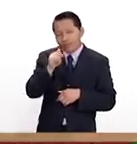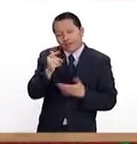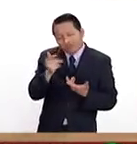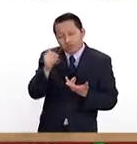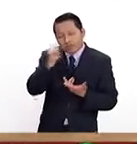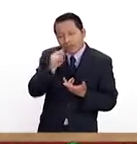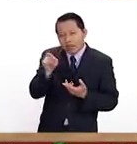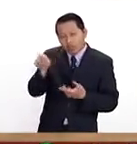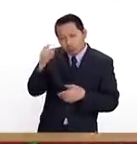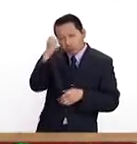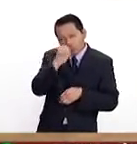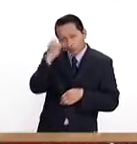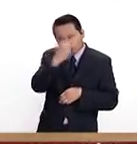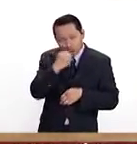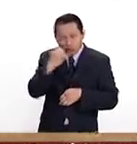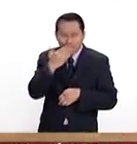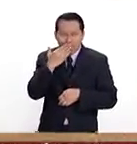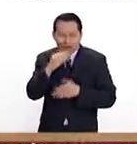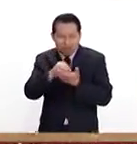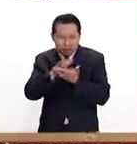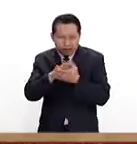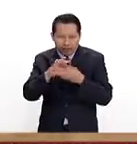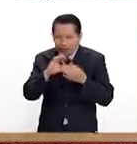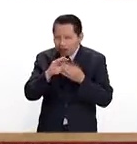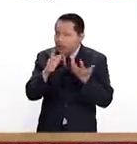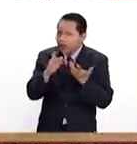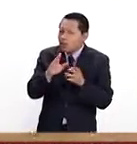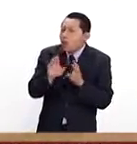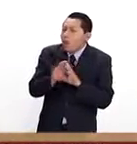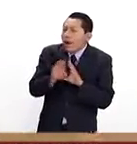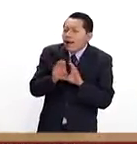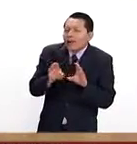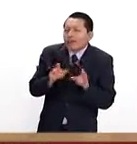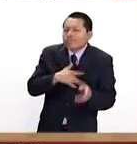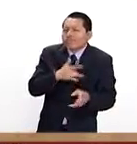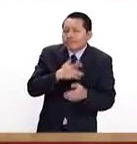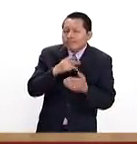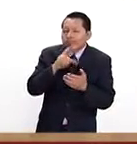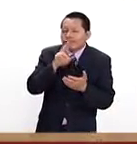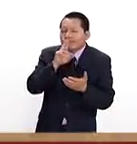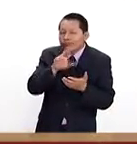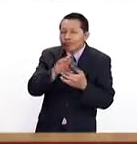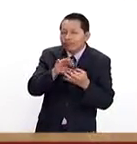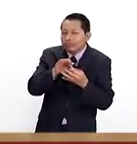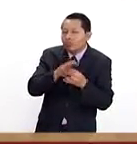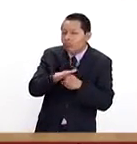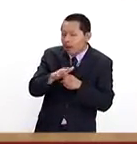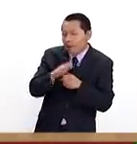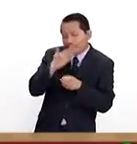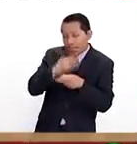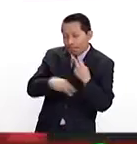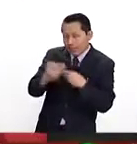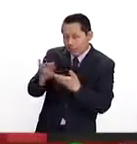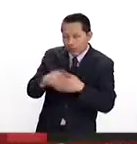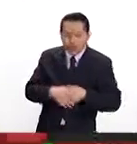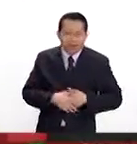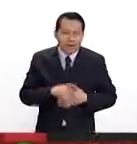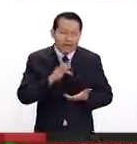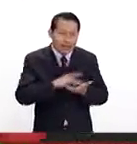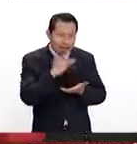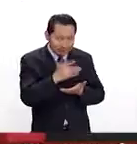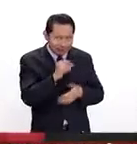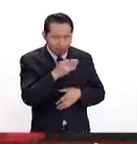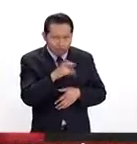muy bien establecidos. Platícanos, ¿qué resultados nos ofreces esta mañana al respecto? Gracias, Omar. Bienvenido, Paco. Gracias. Estas